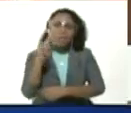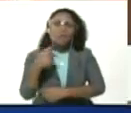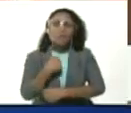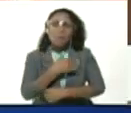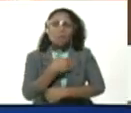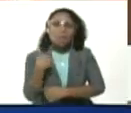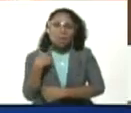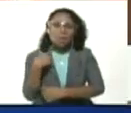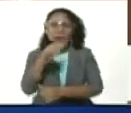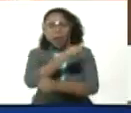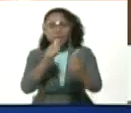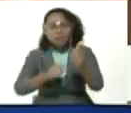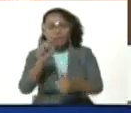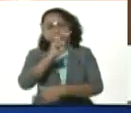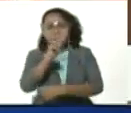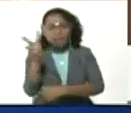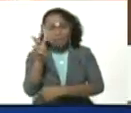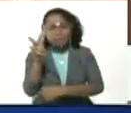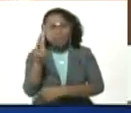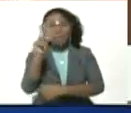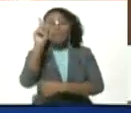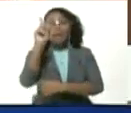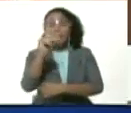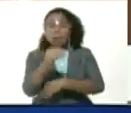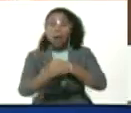que la vicepresidenta ejecutiva, que también